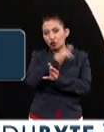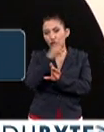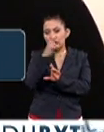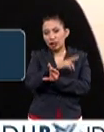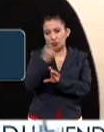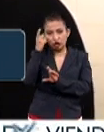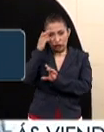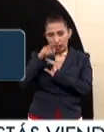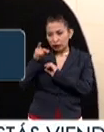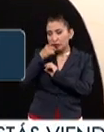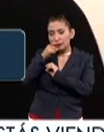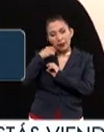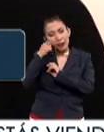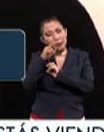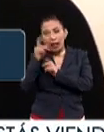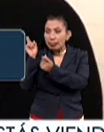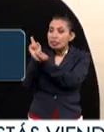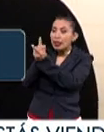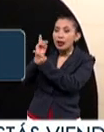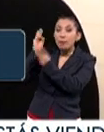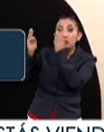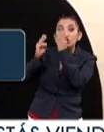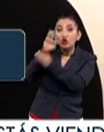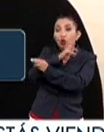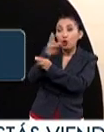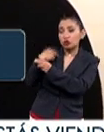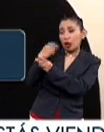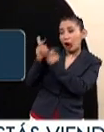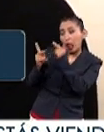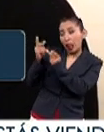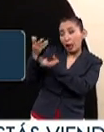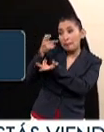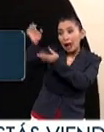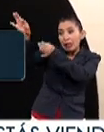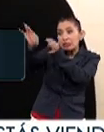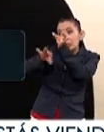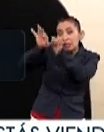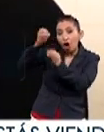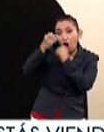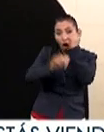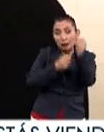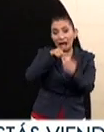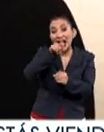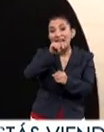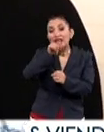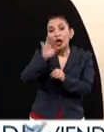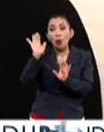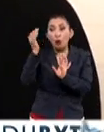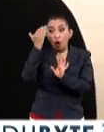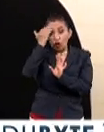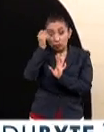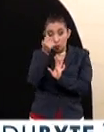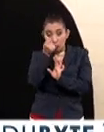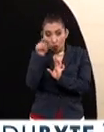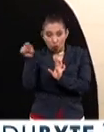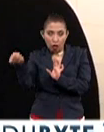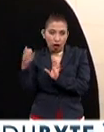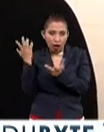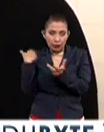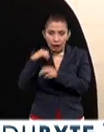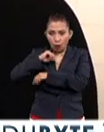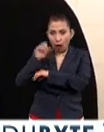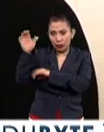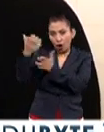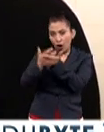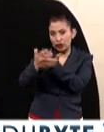Fernández Félix pudo empezar a tener pláticas con museos rusos para traer obras de un Kandinsky poco conocido, el de aquellos que